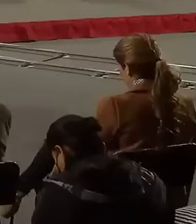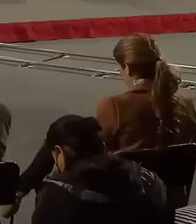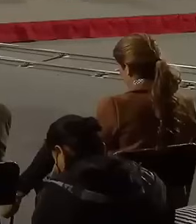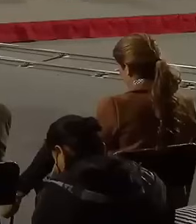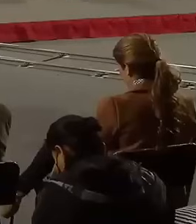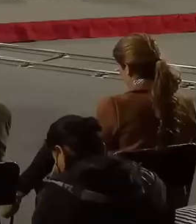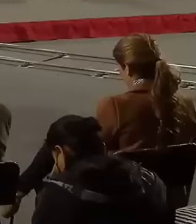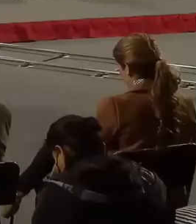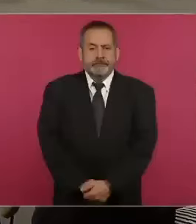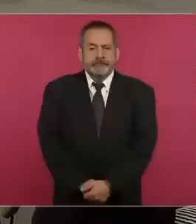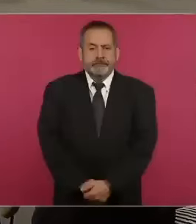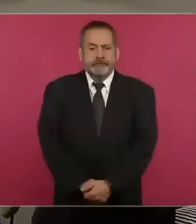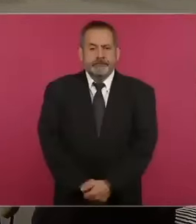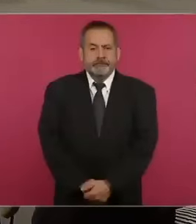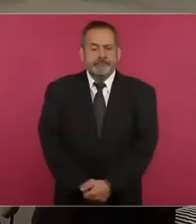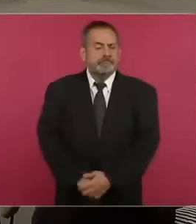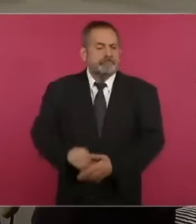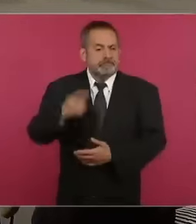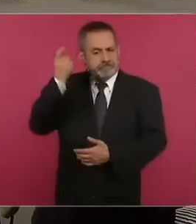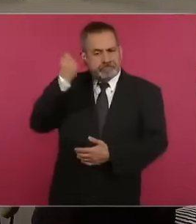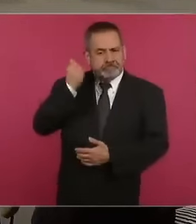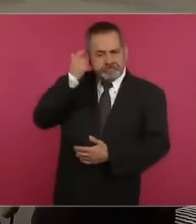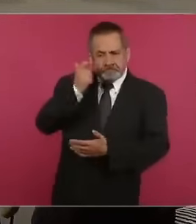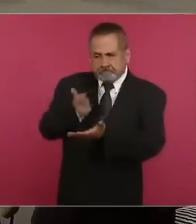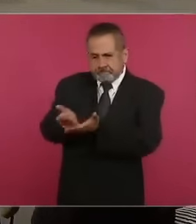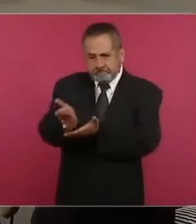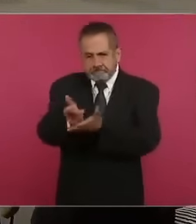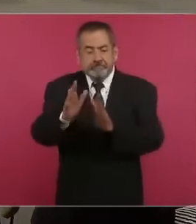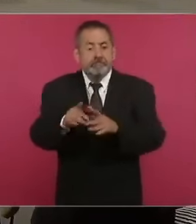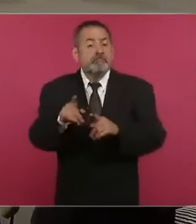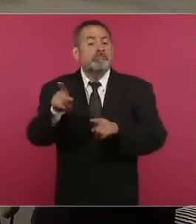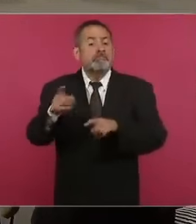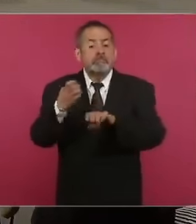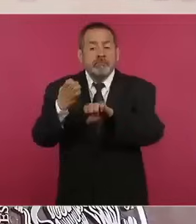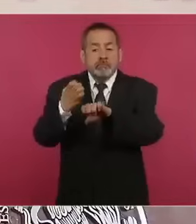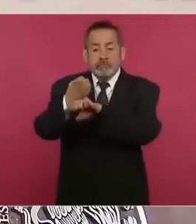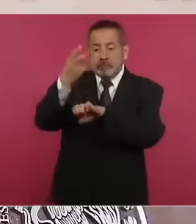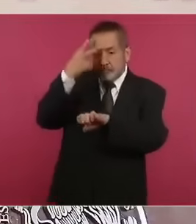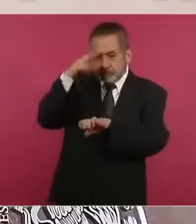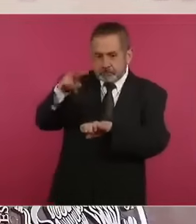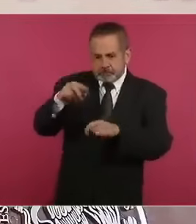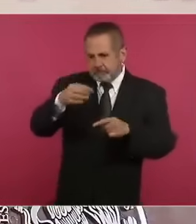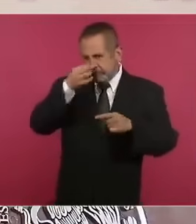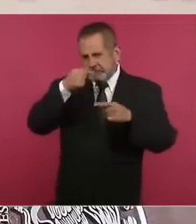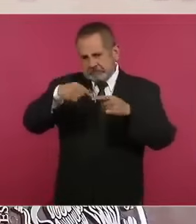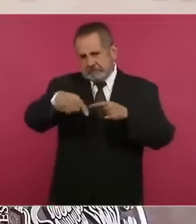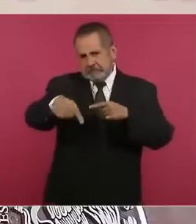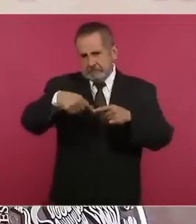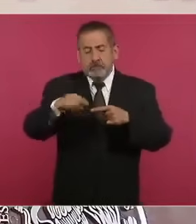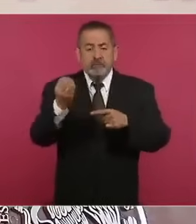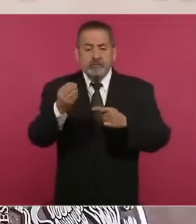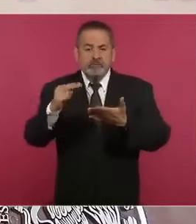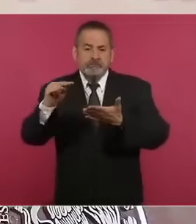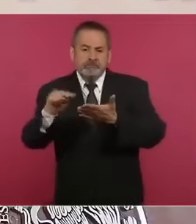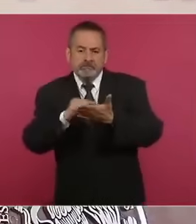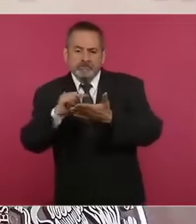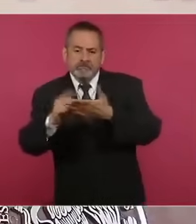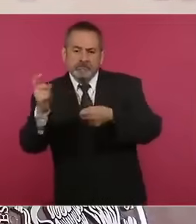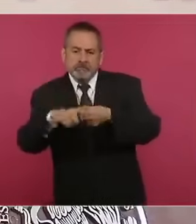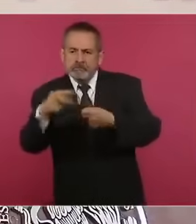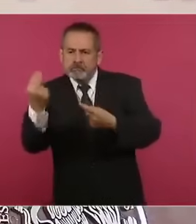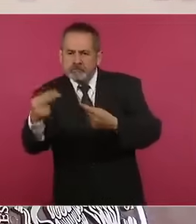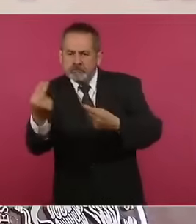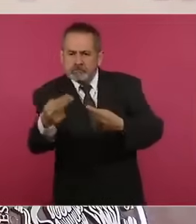está entregando de manera universal. En el caso del Estado de México está sucediendo el registro todo este mes de octubre.